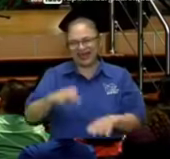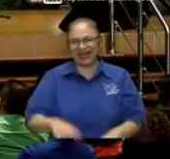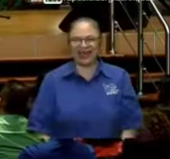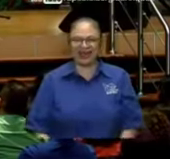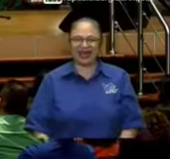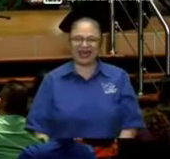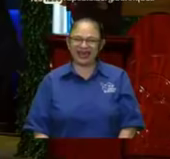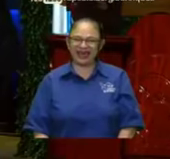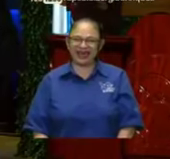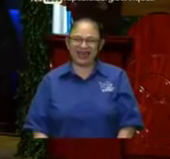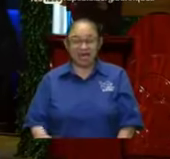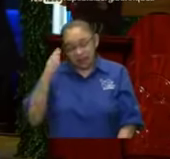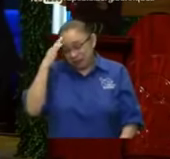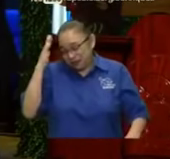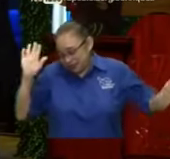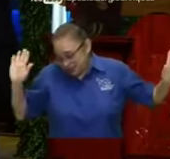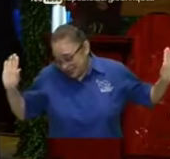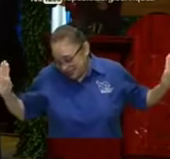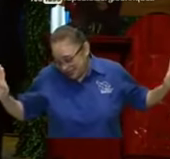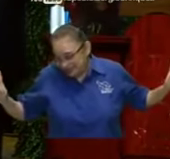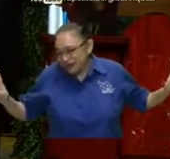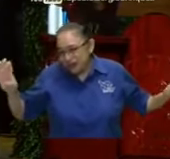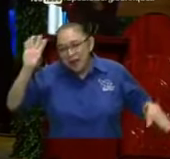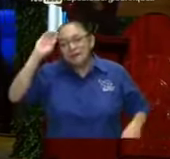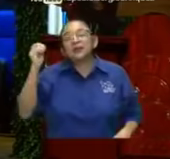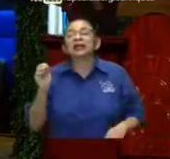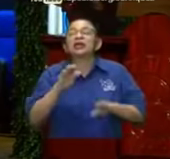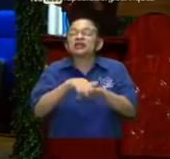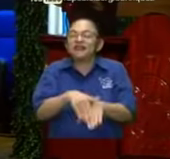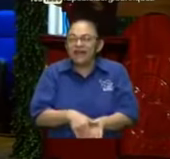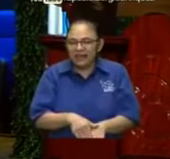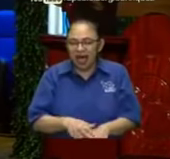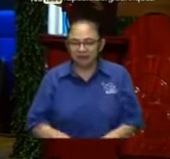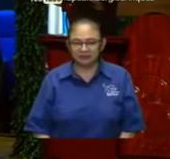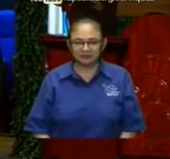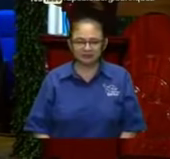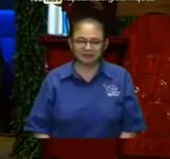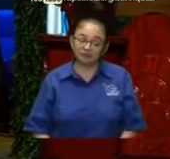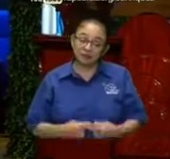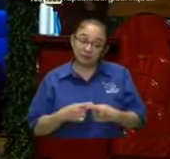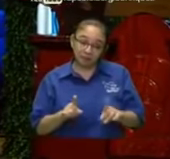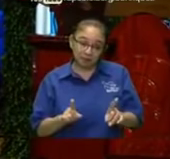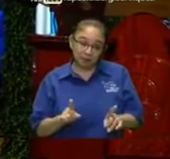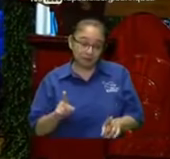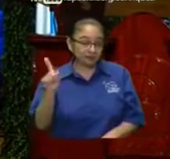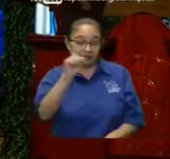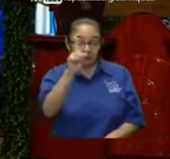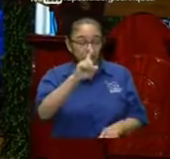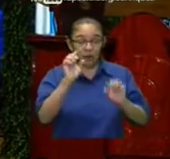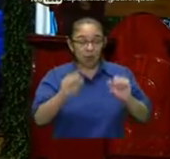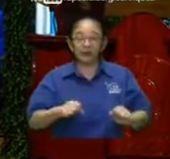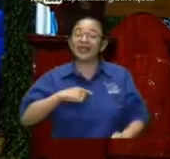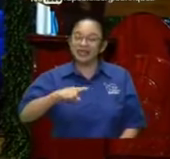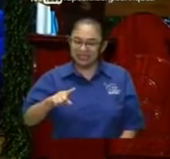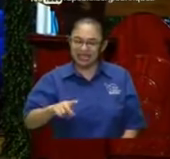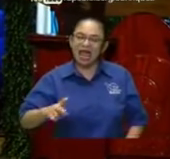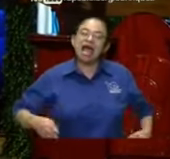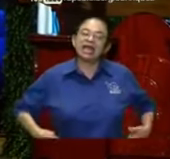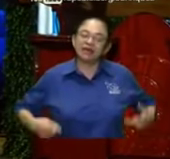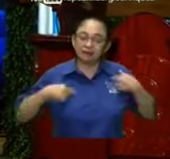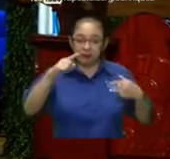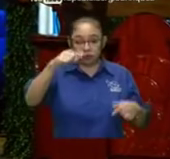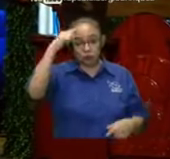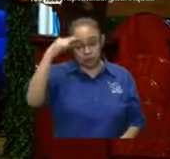¿verdad? No sé cómo los afectó. Pero no puede ser que vivamos un día, somos